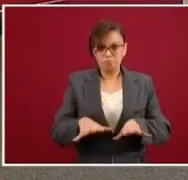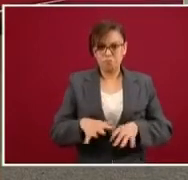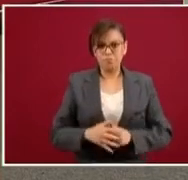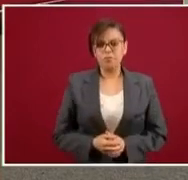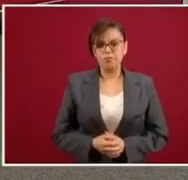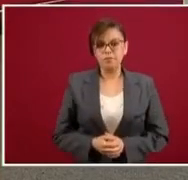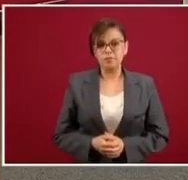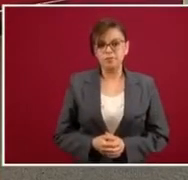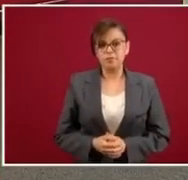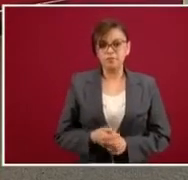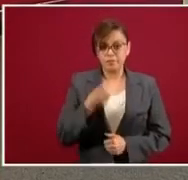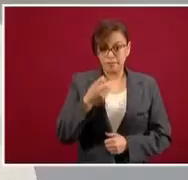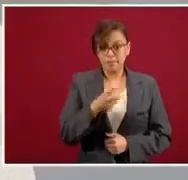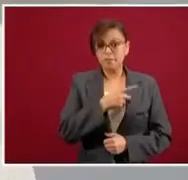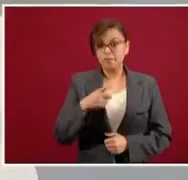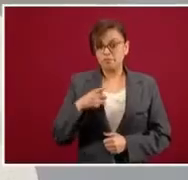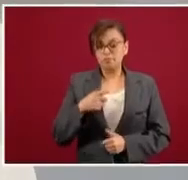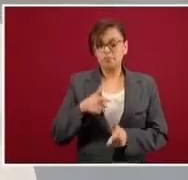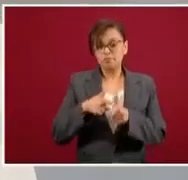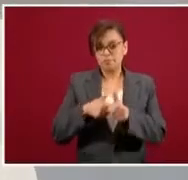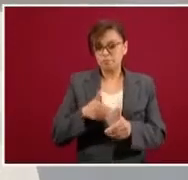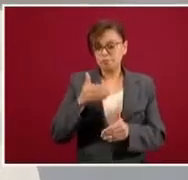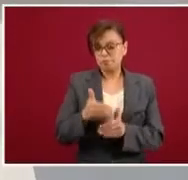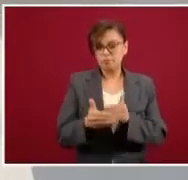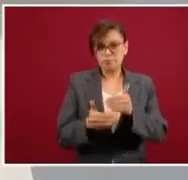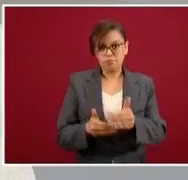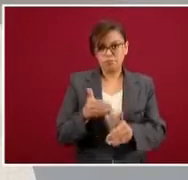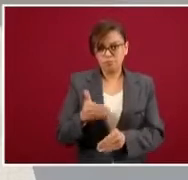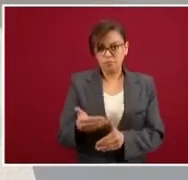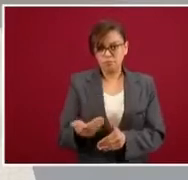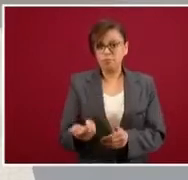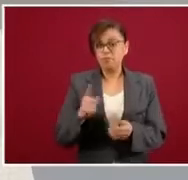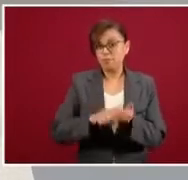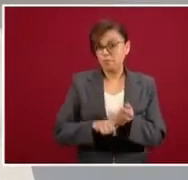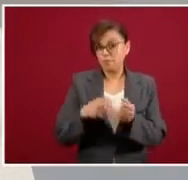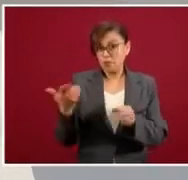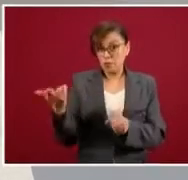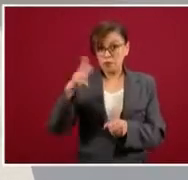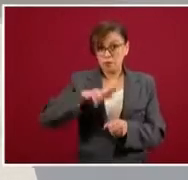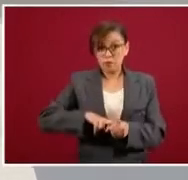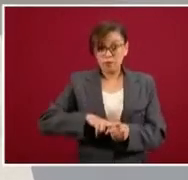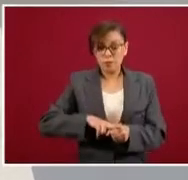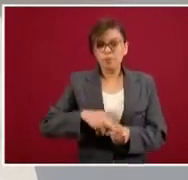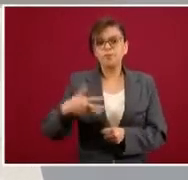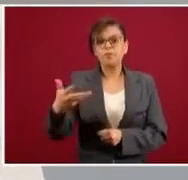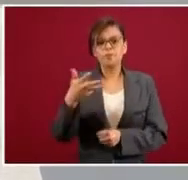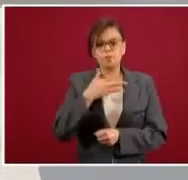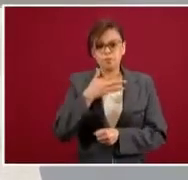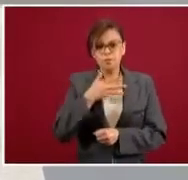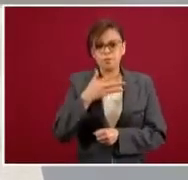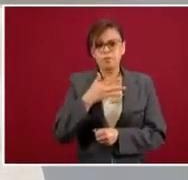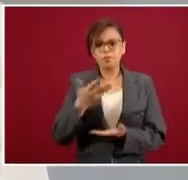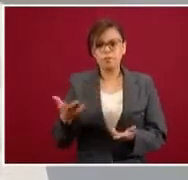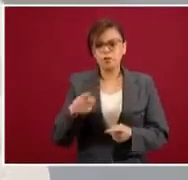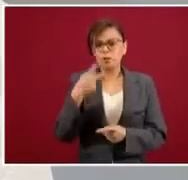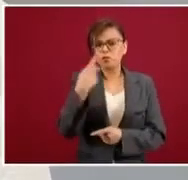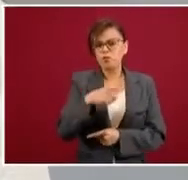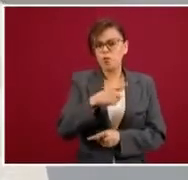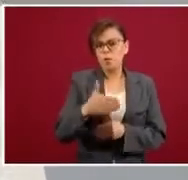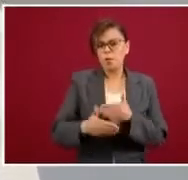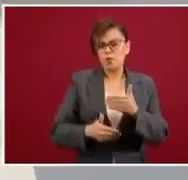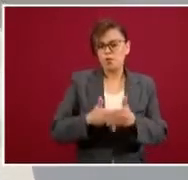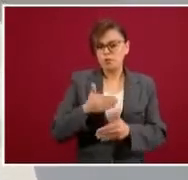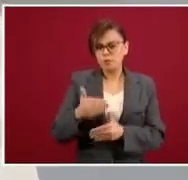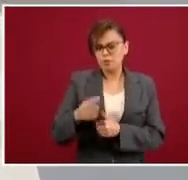continua. En los hospitales existen unas rondas o procesos que ocurren de